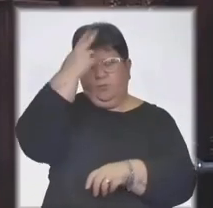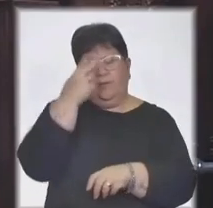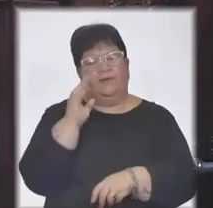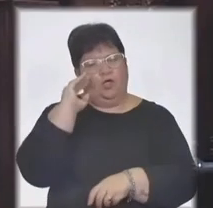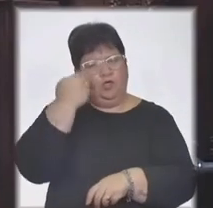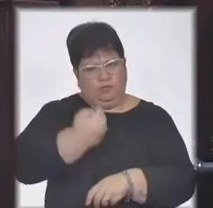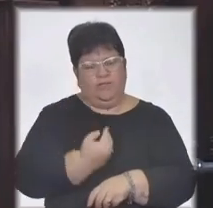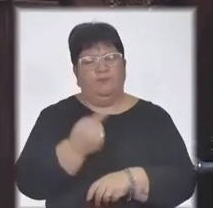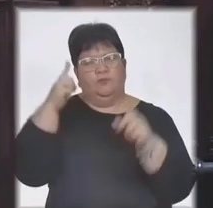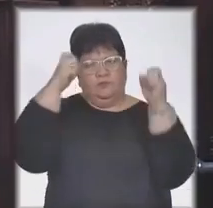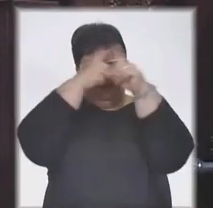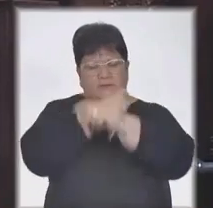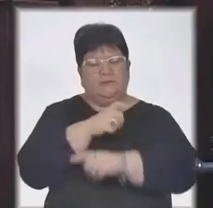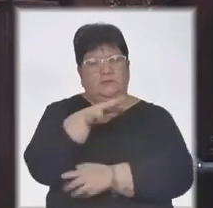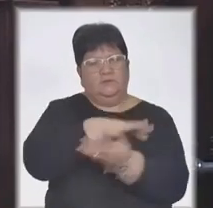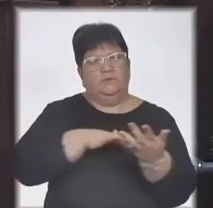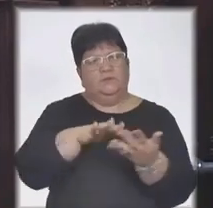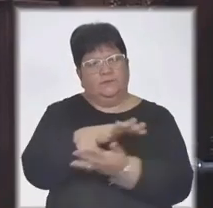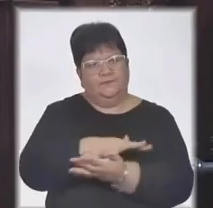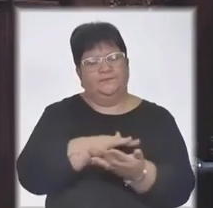una situación muy difícil.